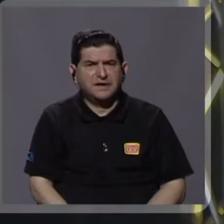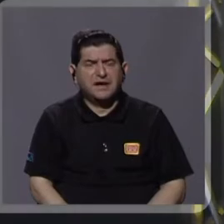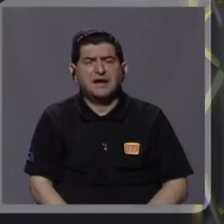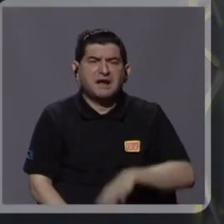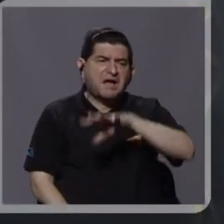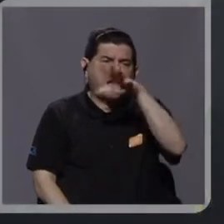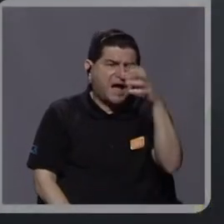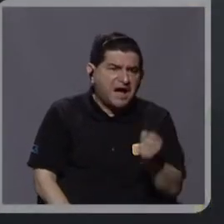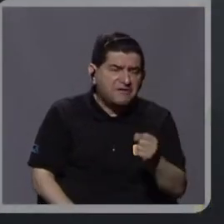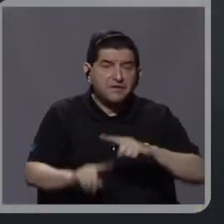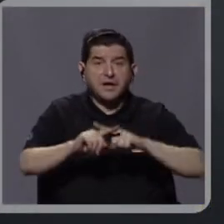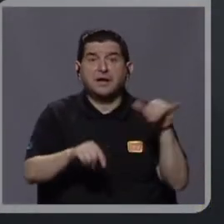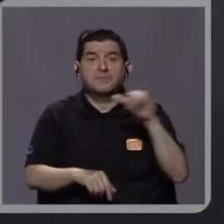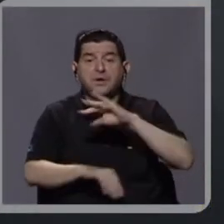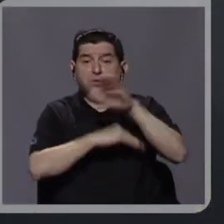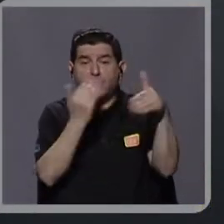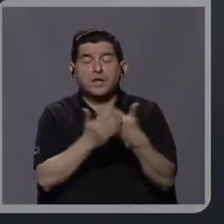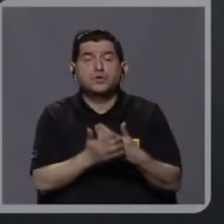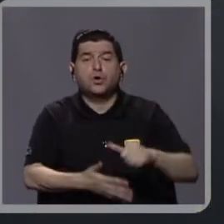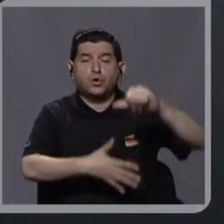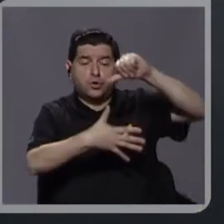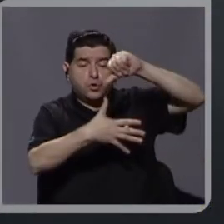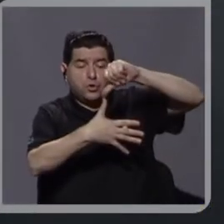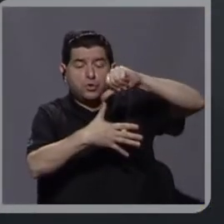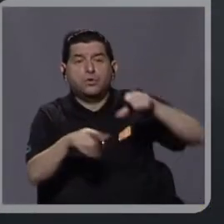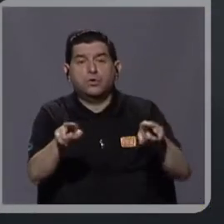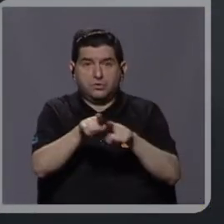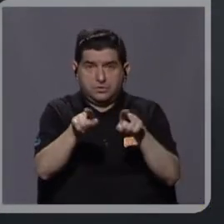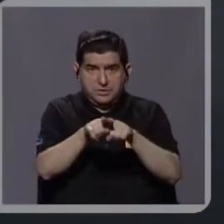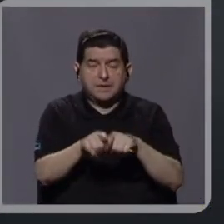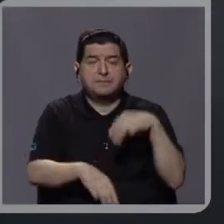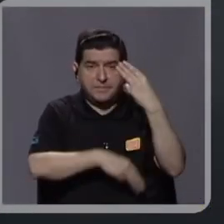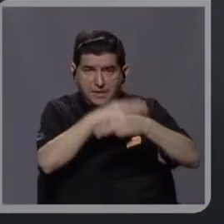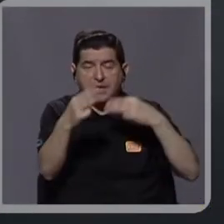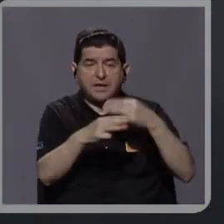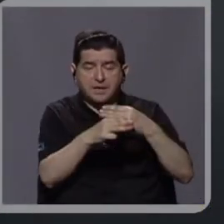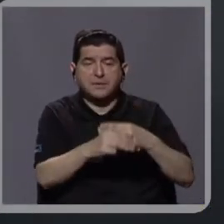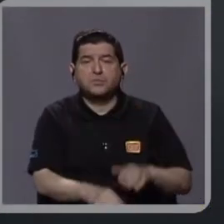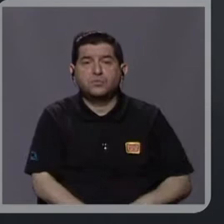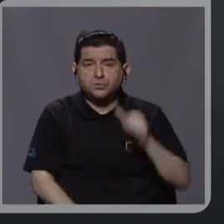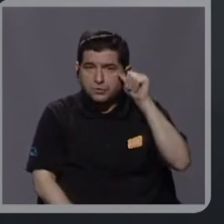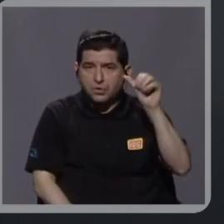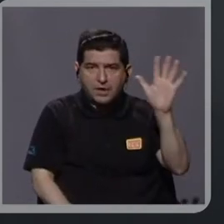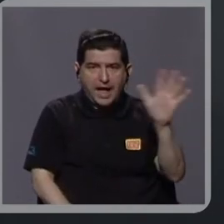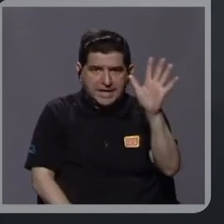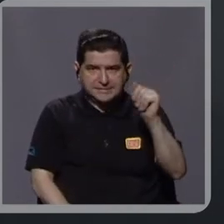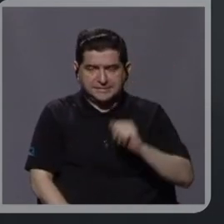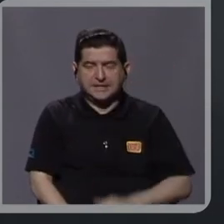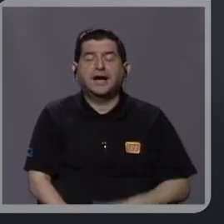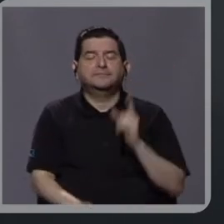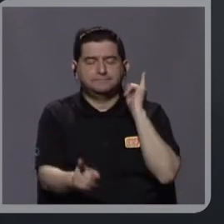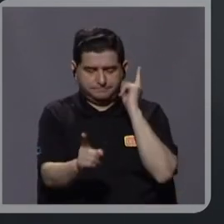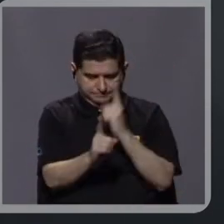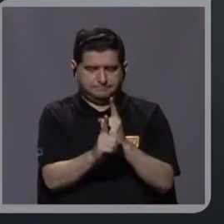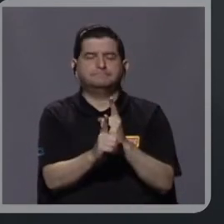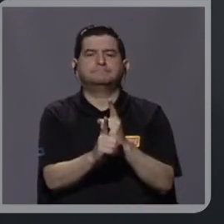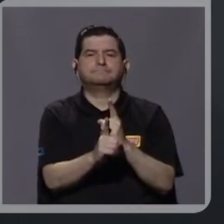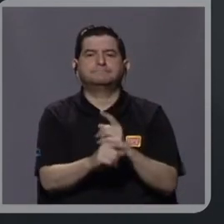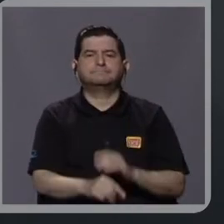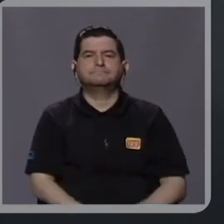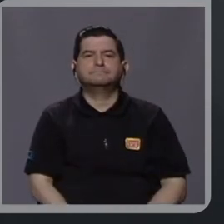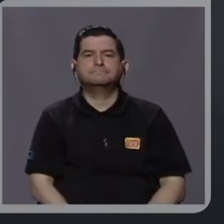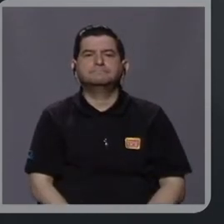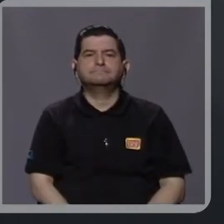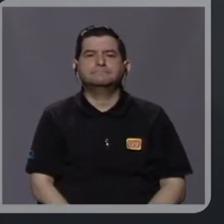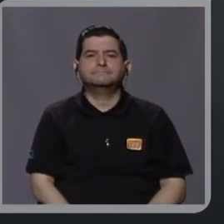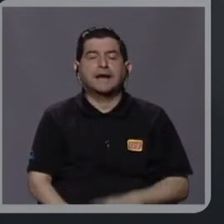áfrica pero también está todo suramérica y por supuesto también parte del mundo asiático es correcto fíjese